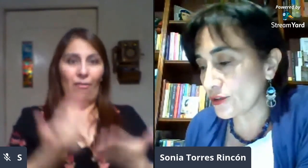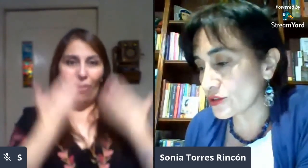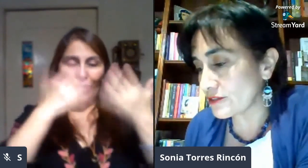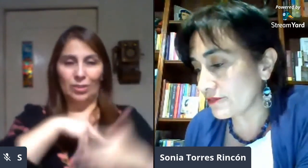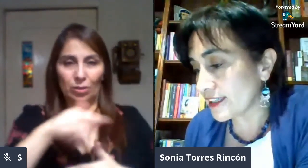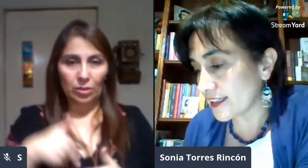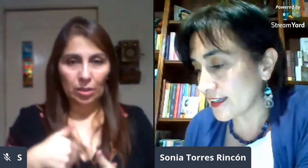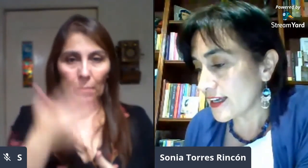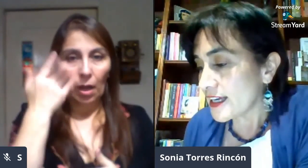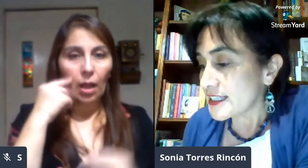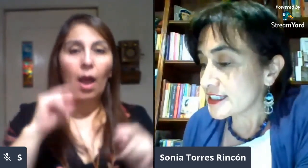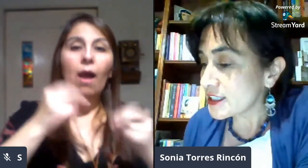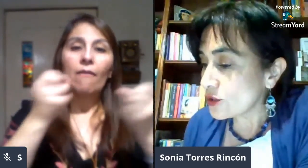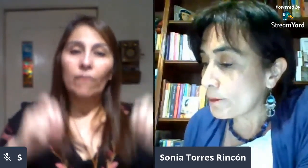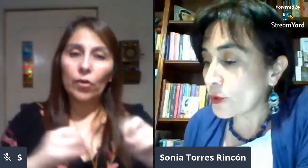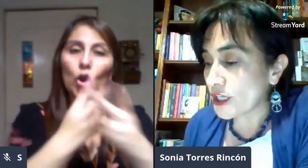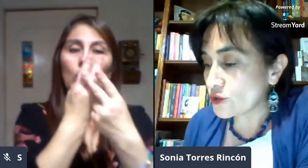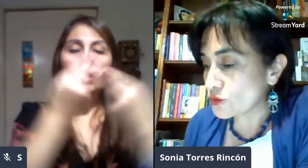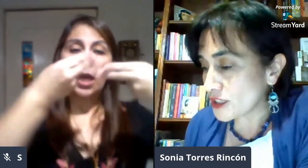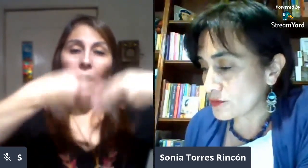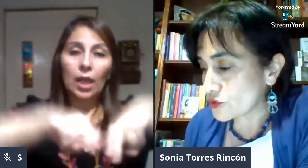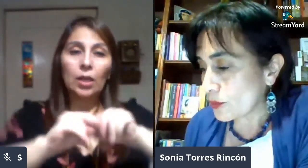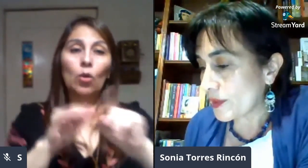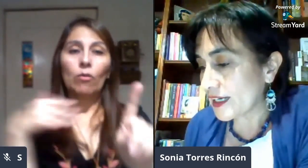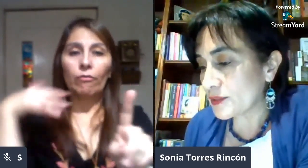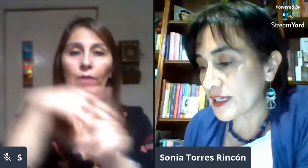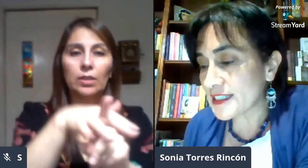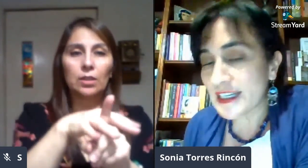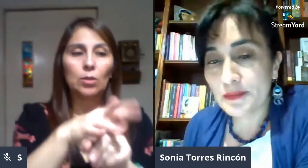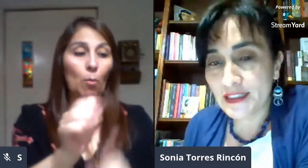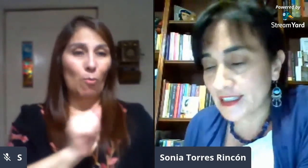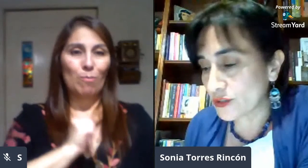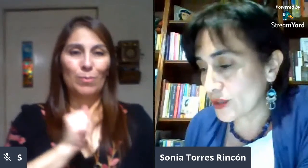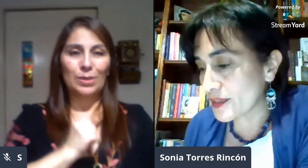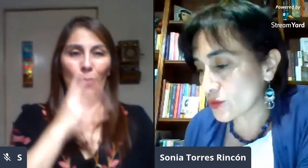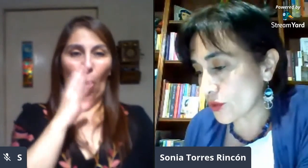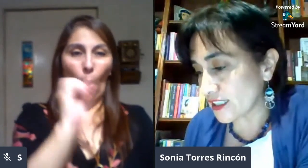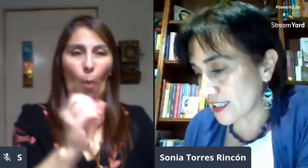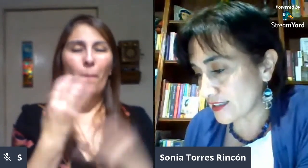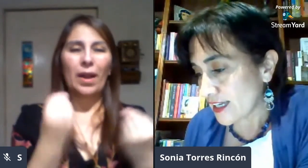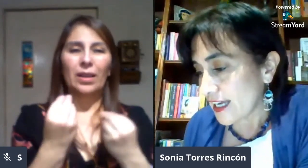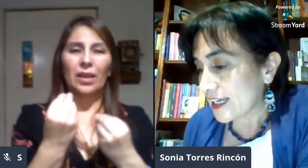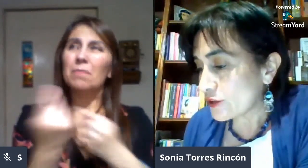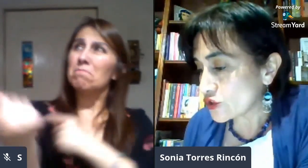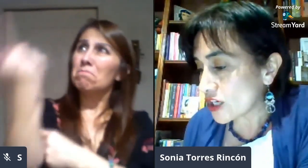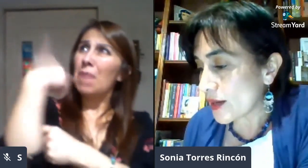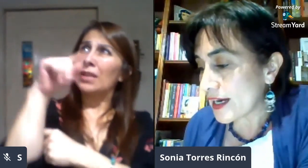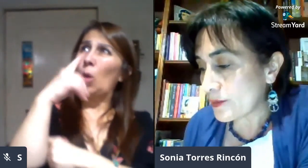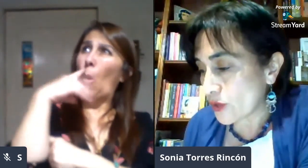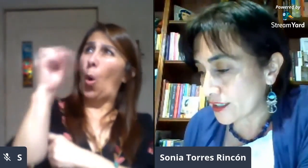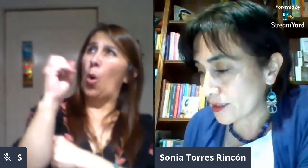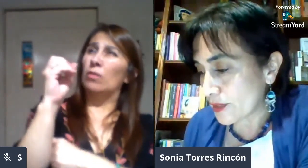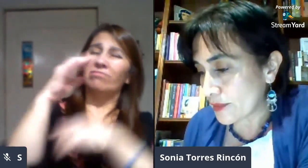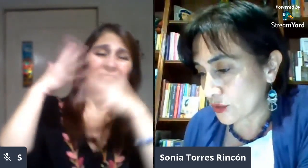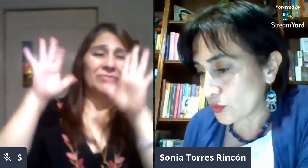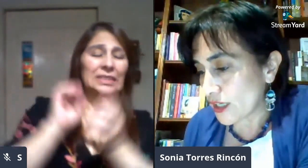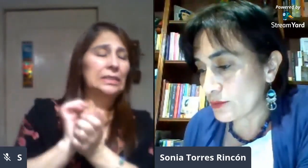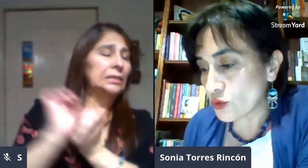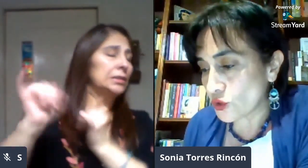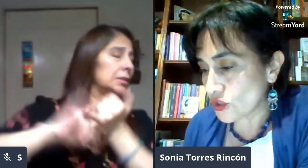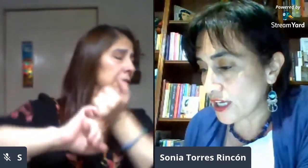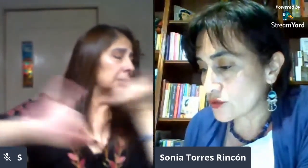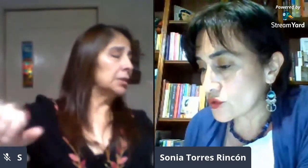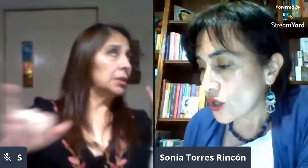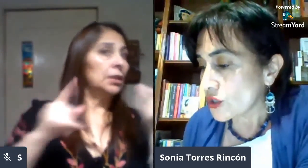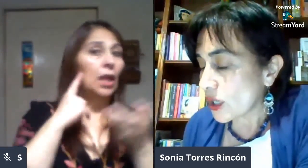de género nos inflige, sino por ellos mismos, para librarse del mandato de masculinidad, que los lleva a la muerte